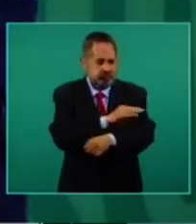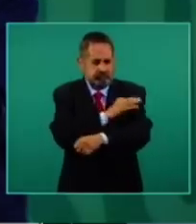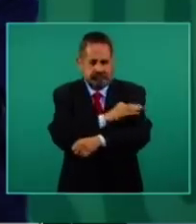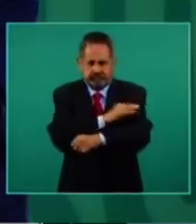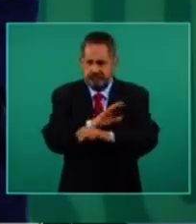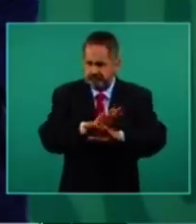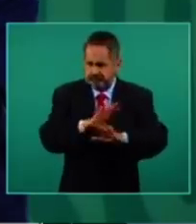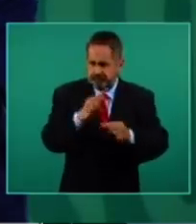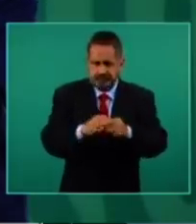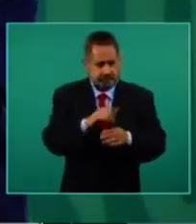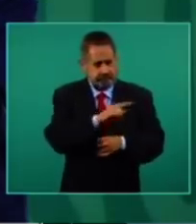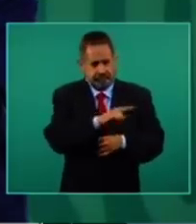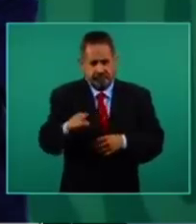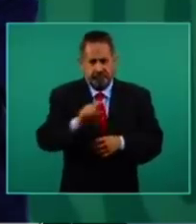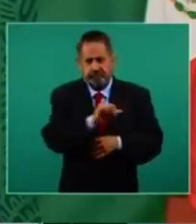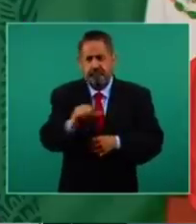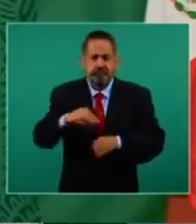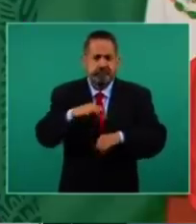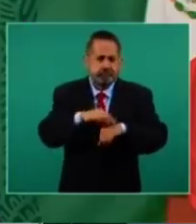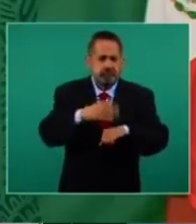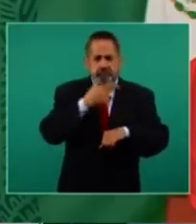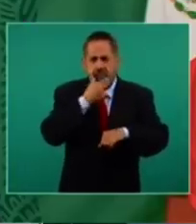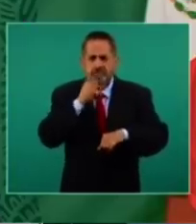todos los trabajadores de la salud.